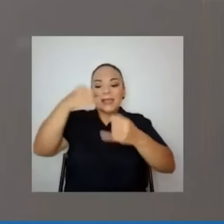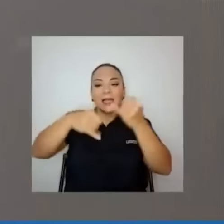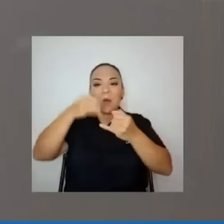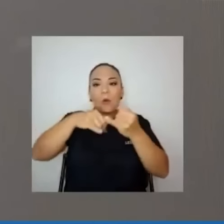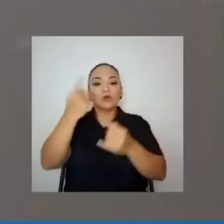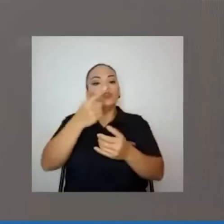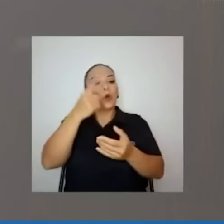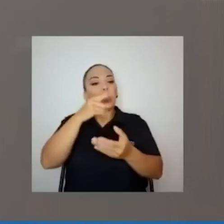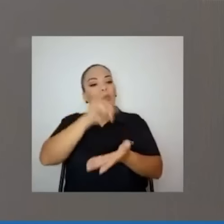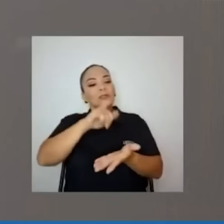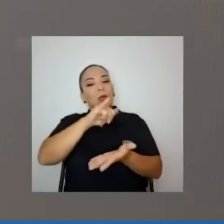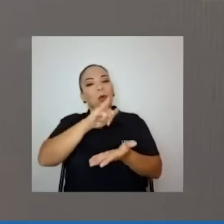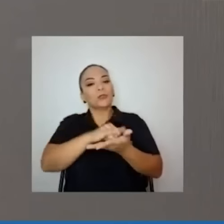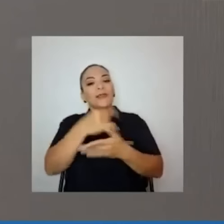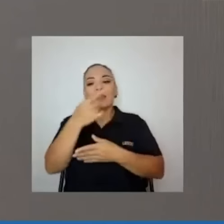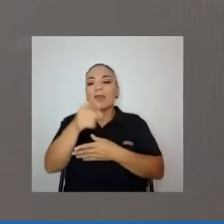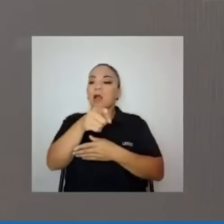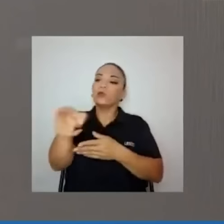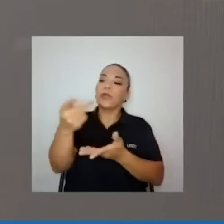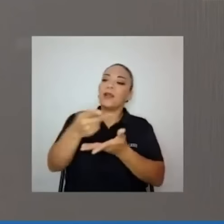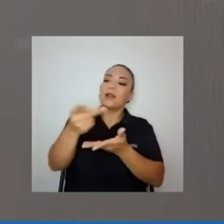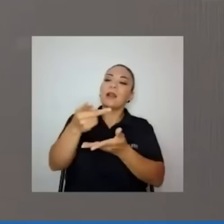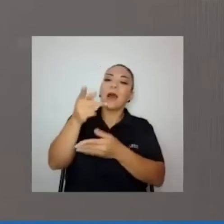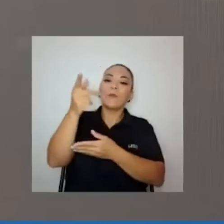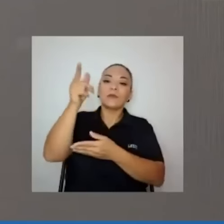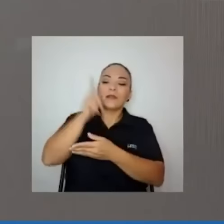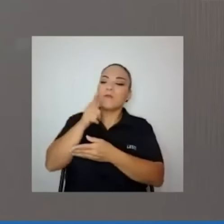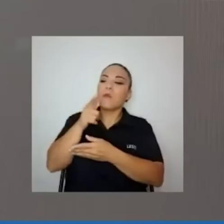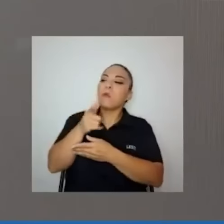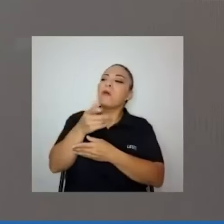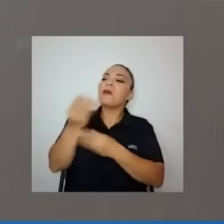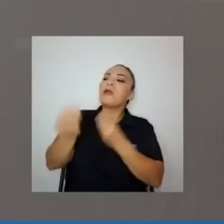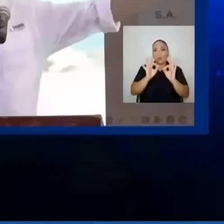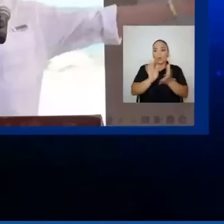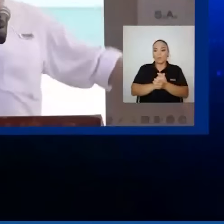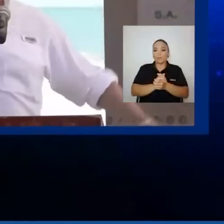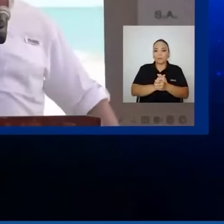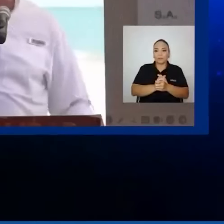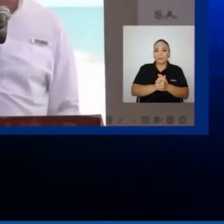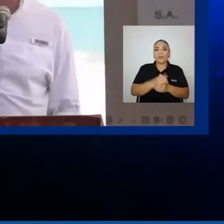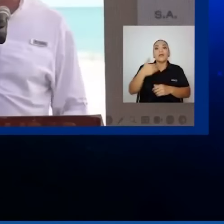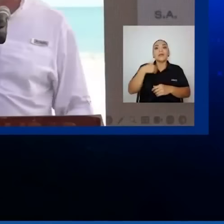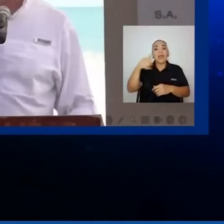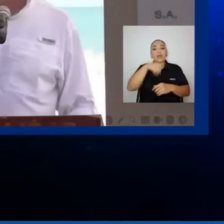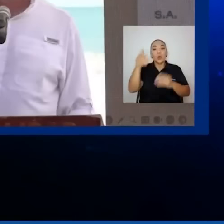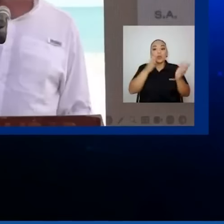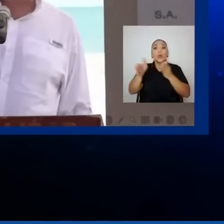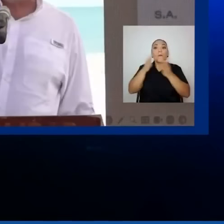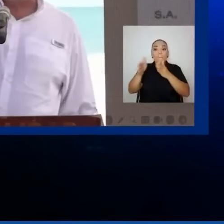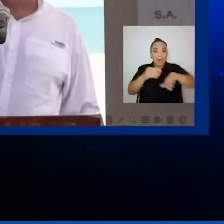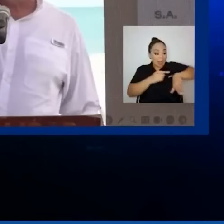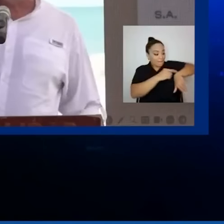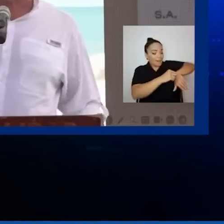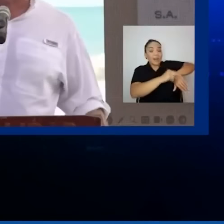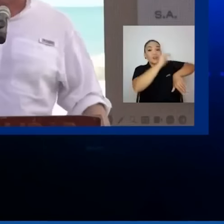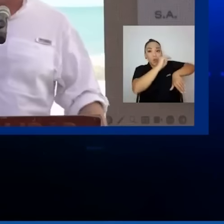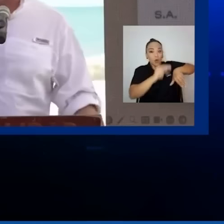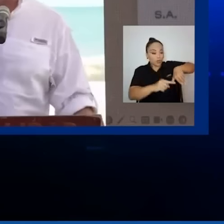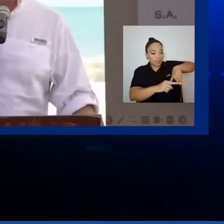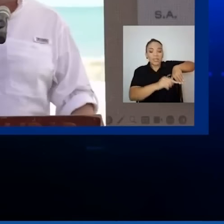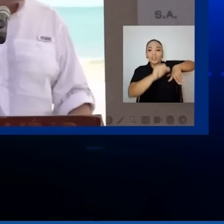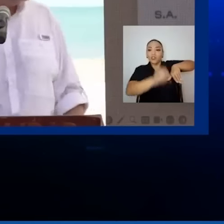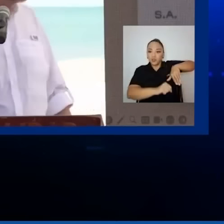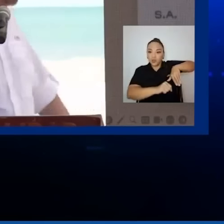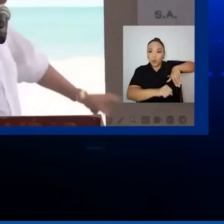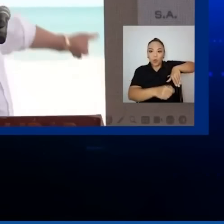quise hacer es... vea que yo no hablo una sola palabra. Yo pongo, esto fue lo que dijo, esto fue lo que dijo fulano, mengano. Y al final, lo único que pongo